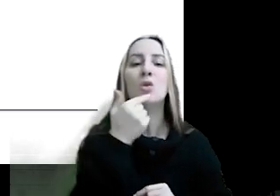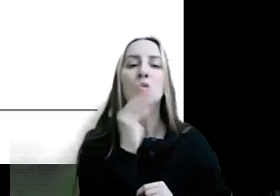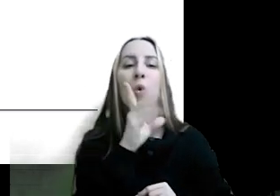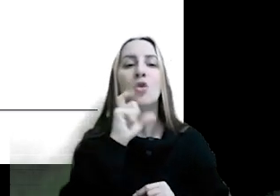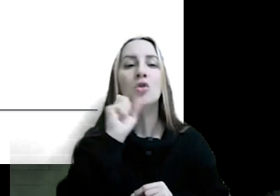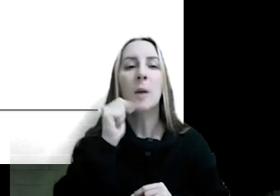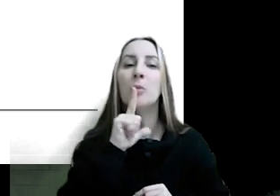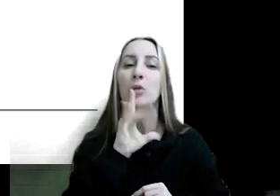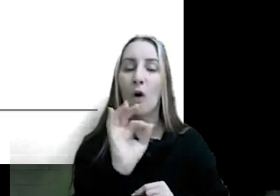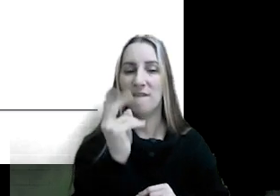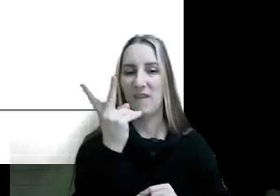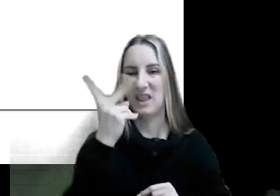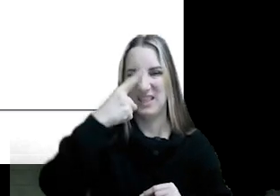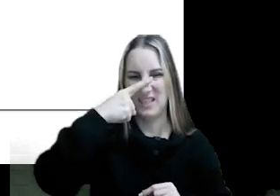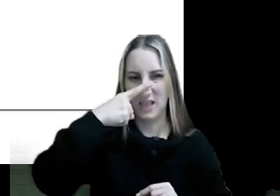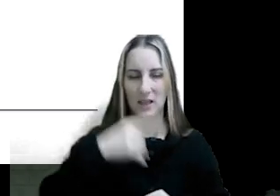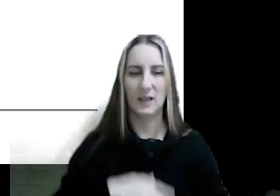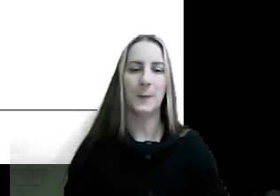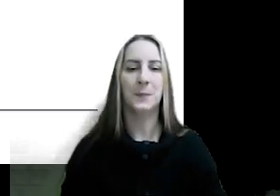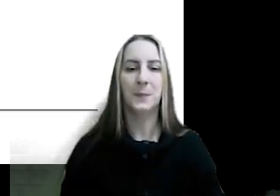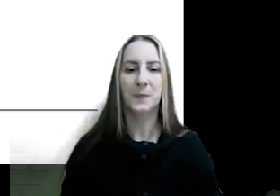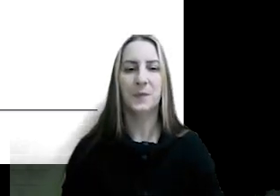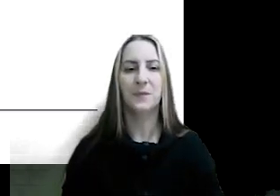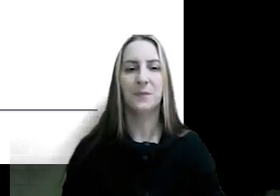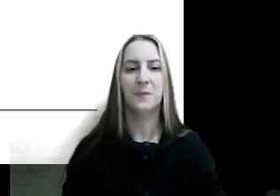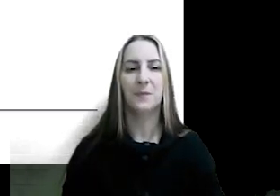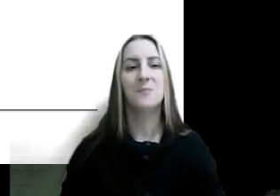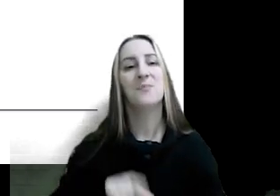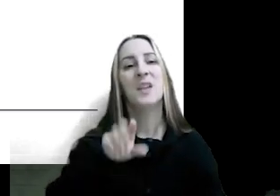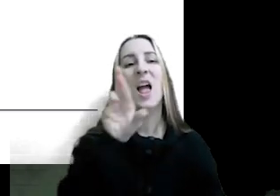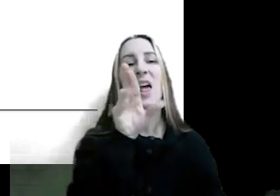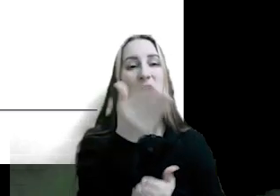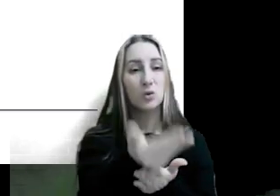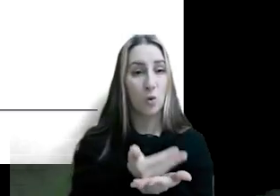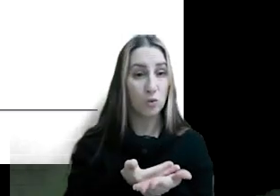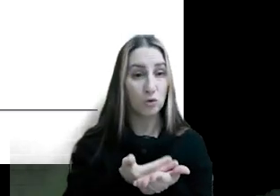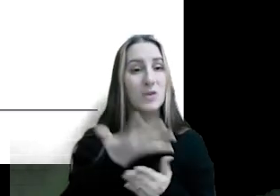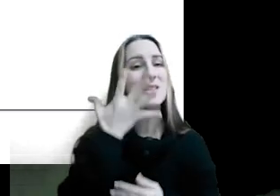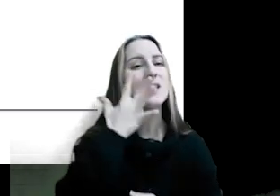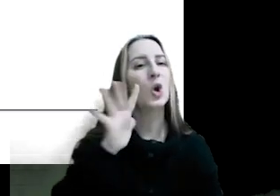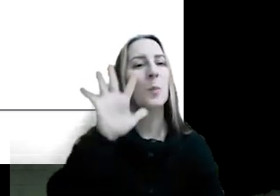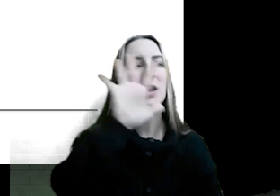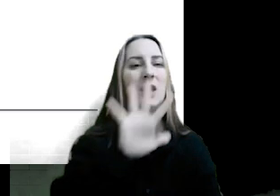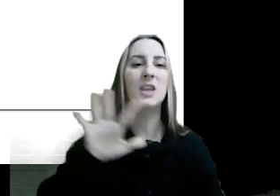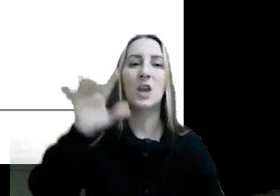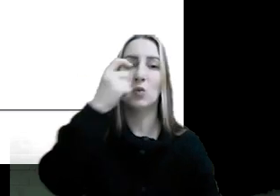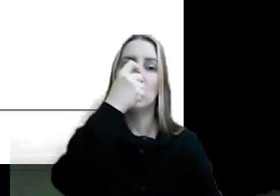27. Esta resolución 5528